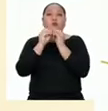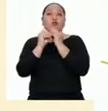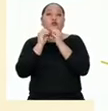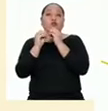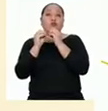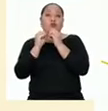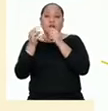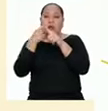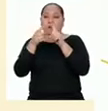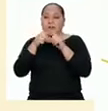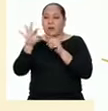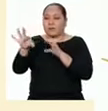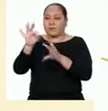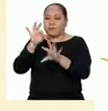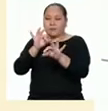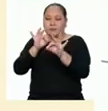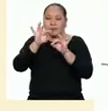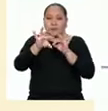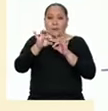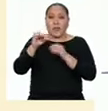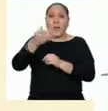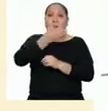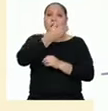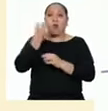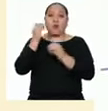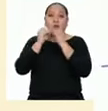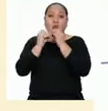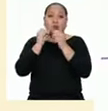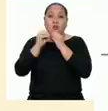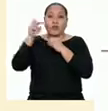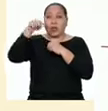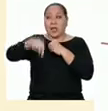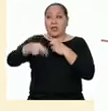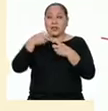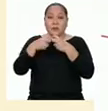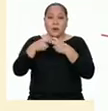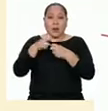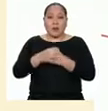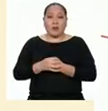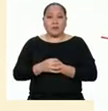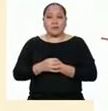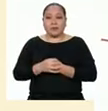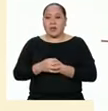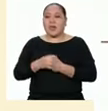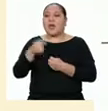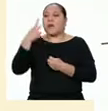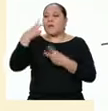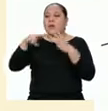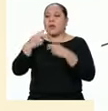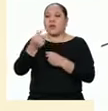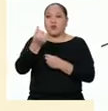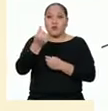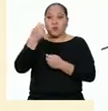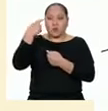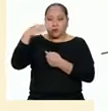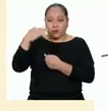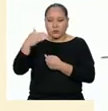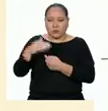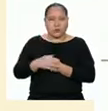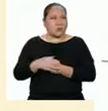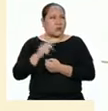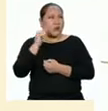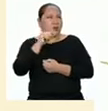es decir, seleccionar las mejores soluciones a nuestra problemática y cuantificar sus costos. Eso suena a